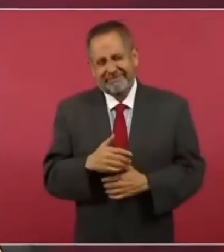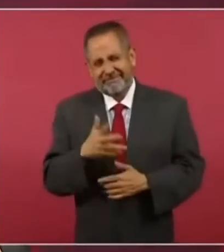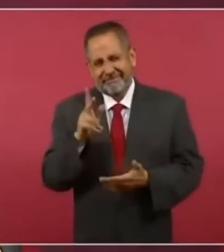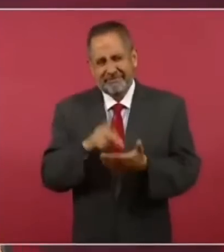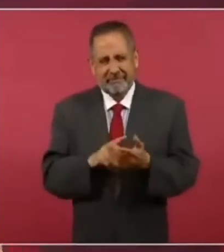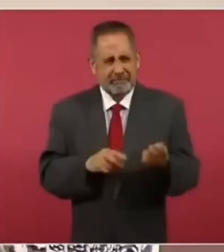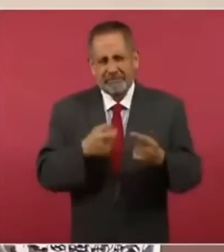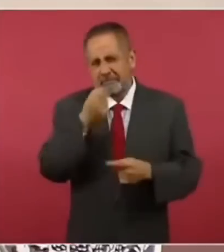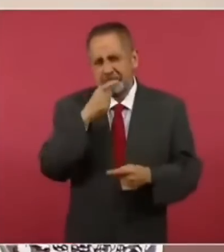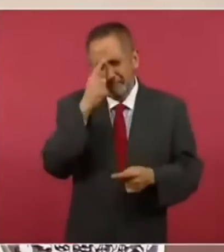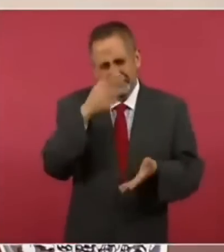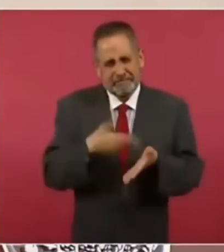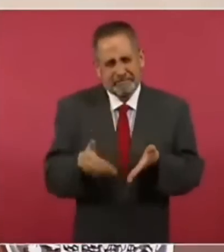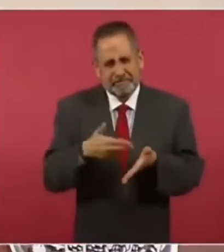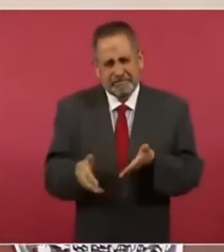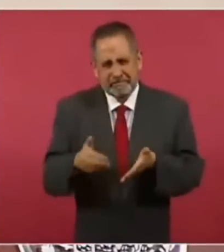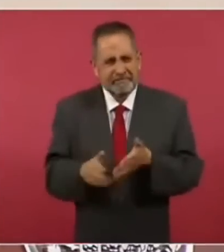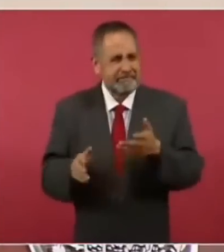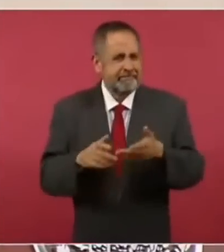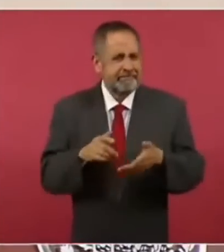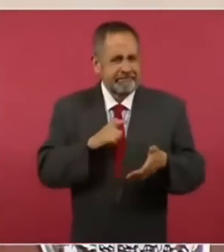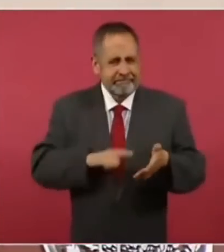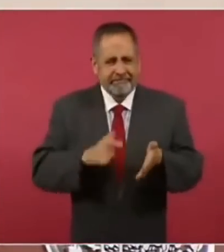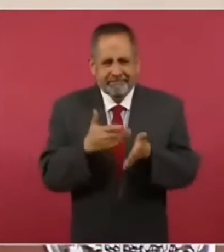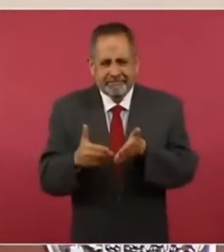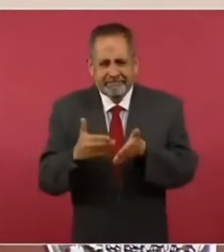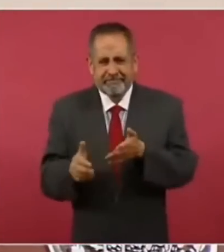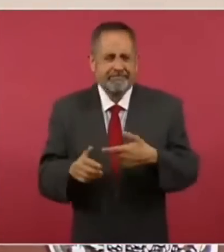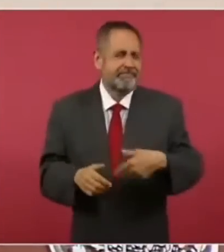Es un diurético. Nada más que